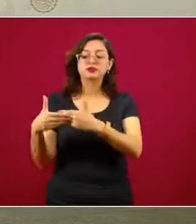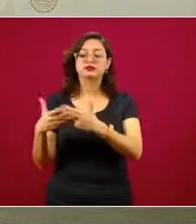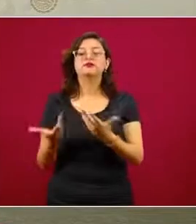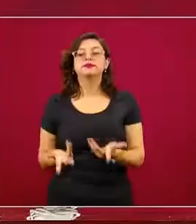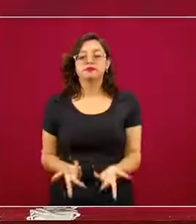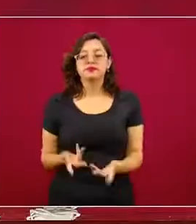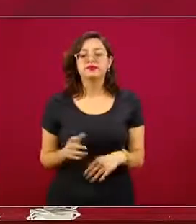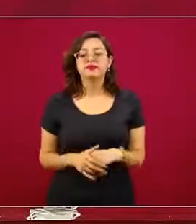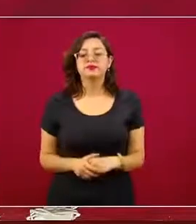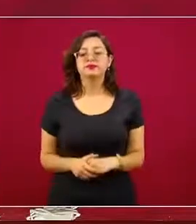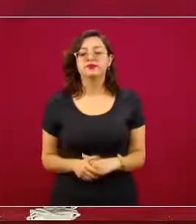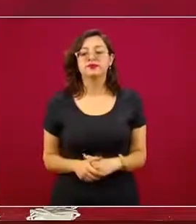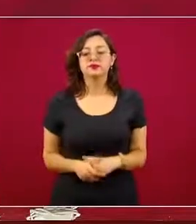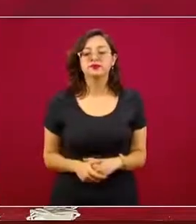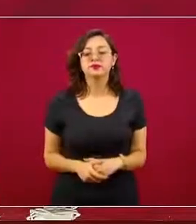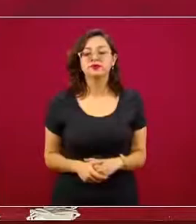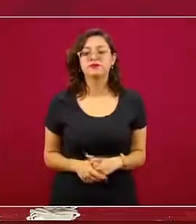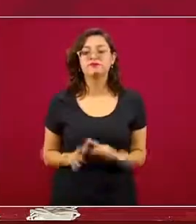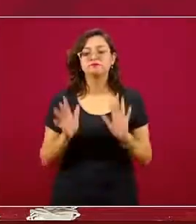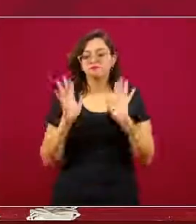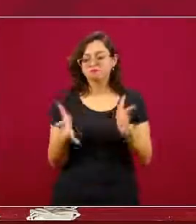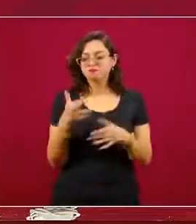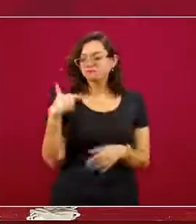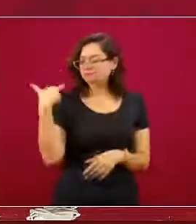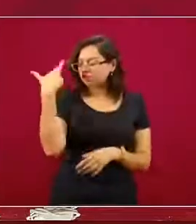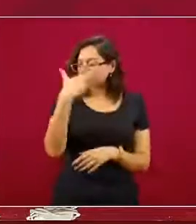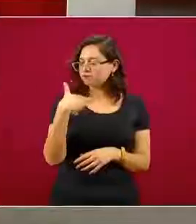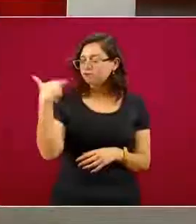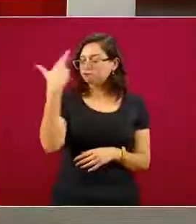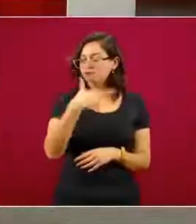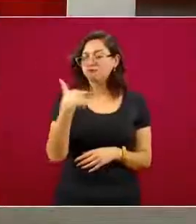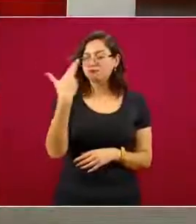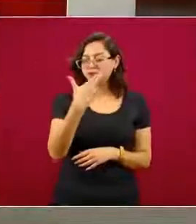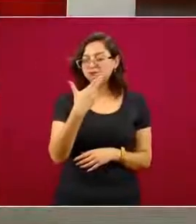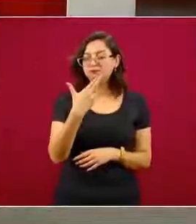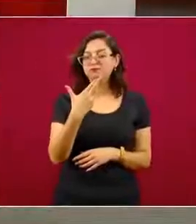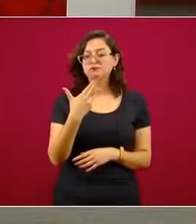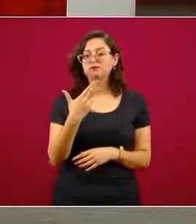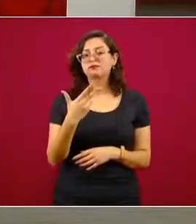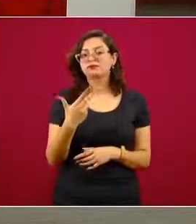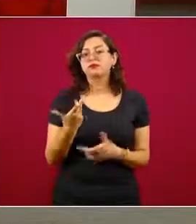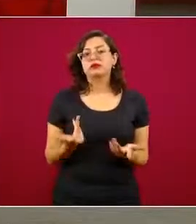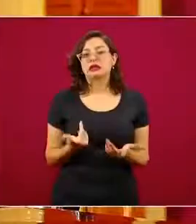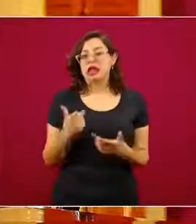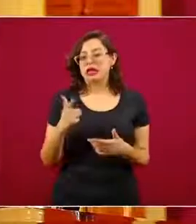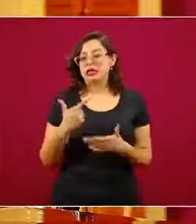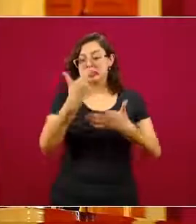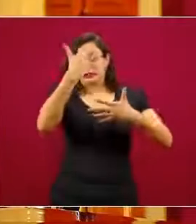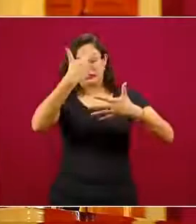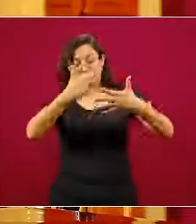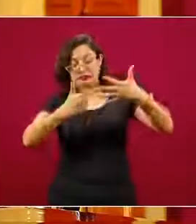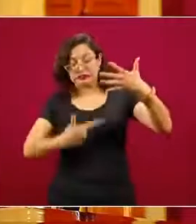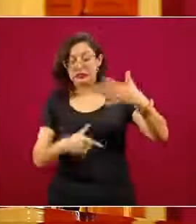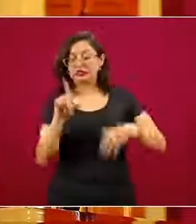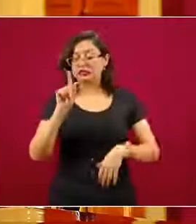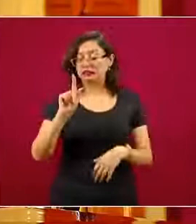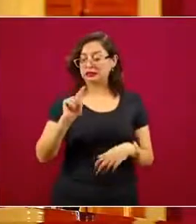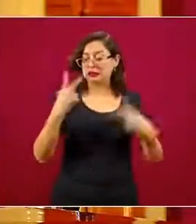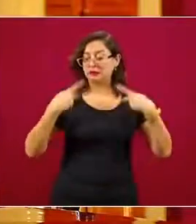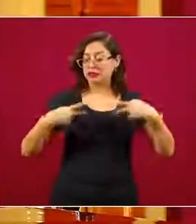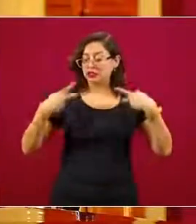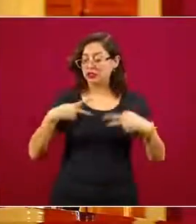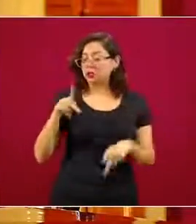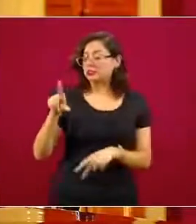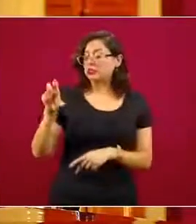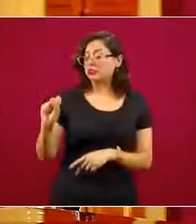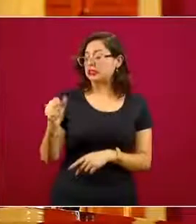enferma. Y hemos revisado con detenimiento que de los 70 personas que están en la